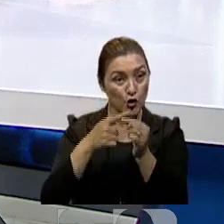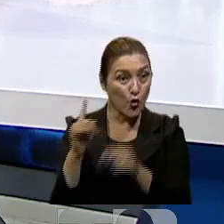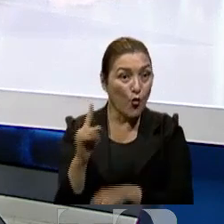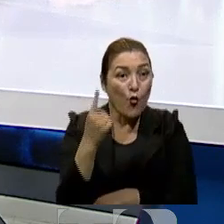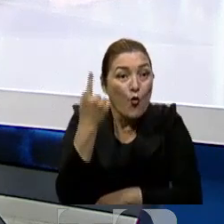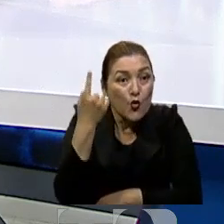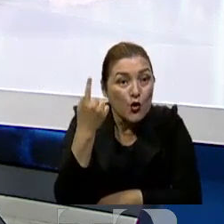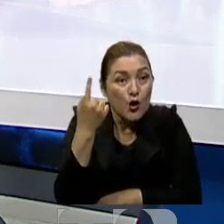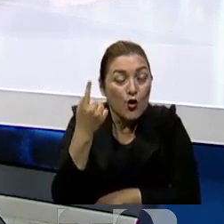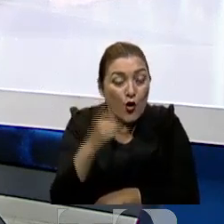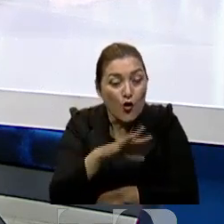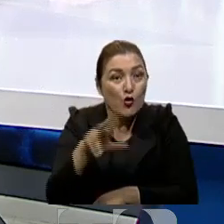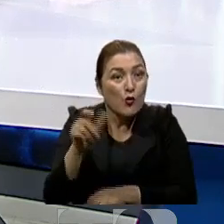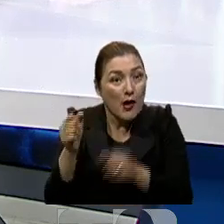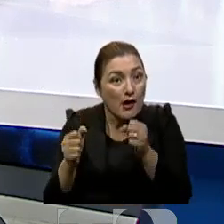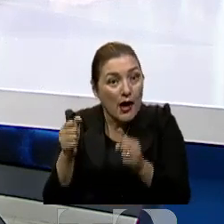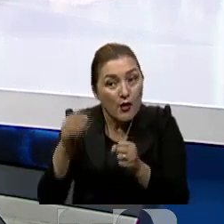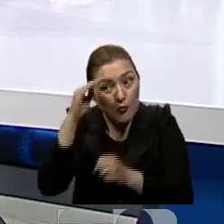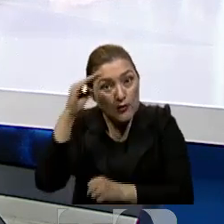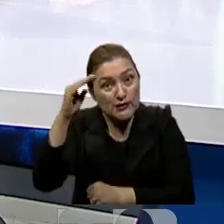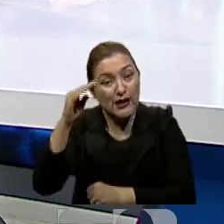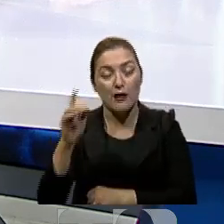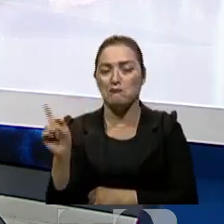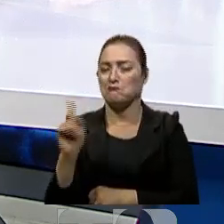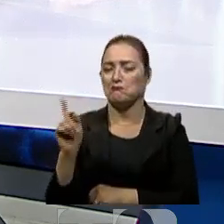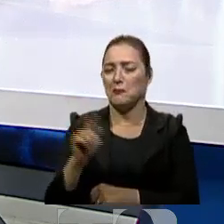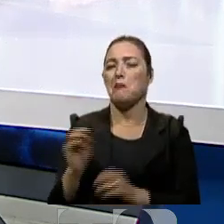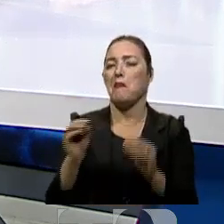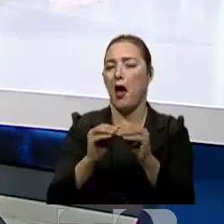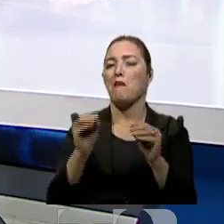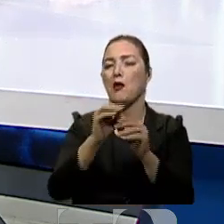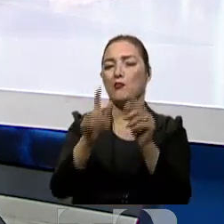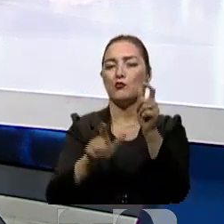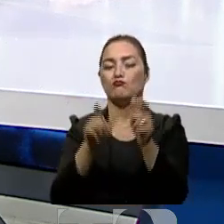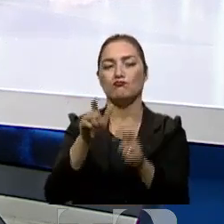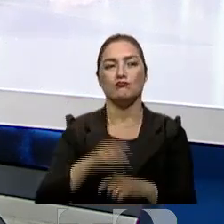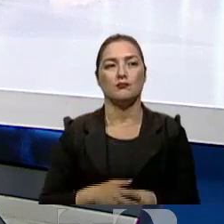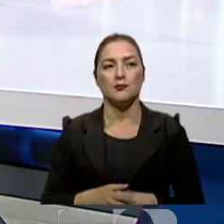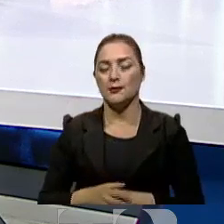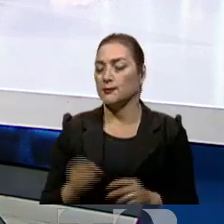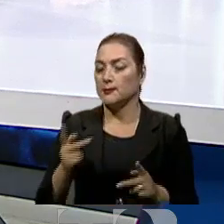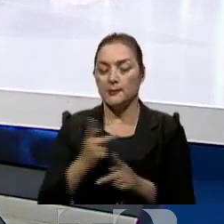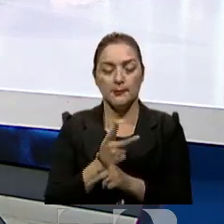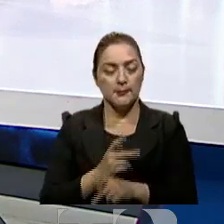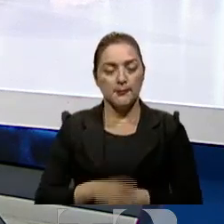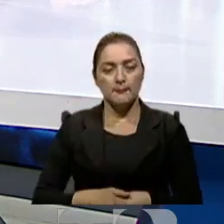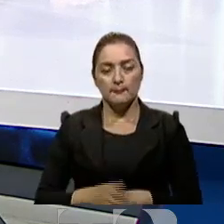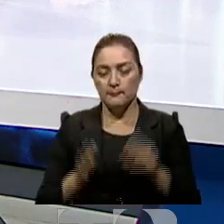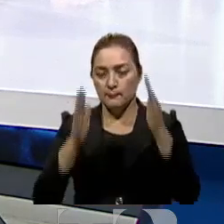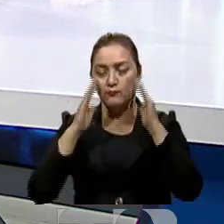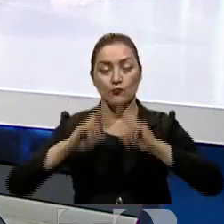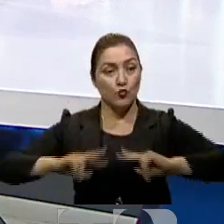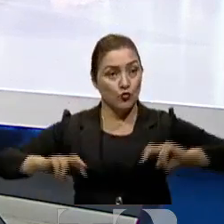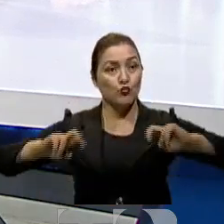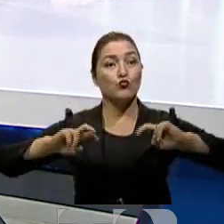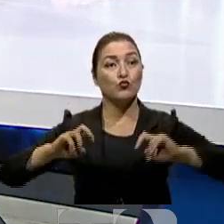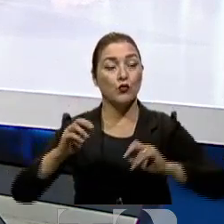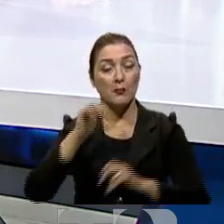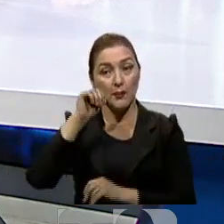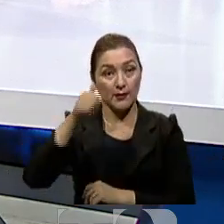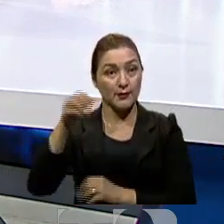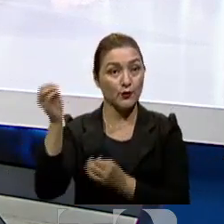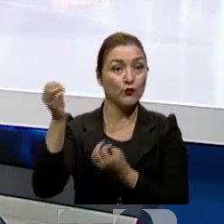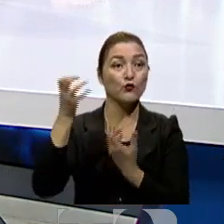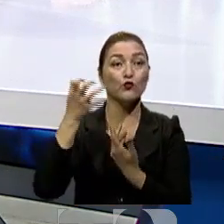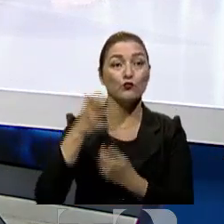caso de uniformados involucrados en delitos. Qué terrible. Qué terrible. Pendientes entonces de esta investigación que nos entregues mañana,